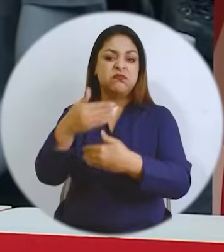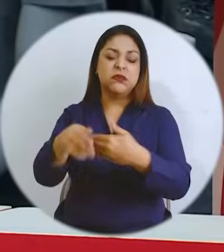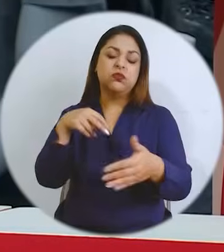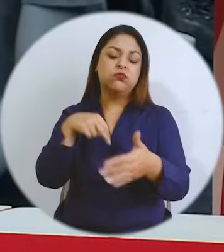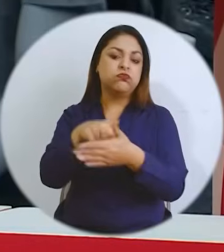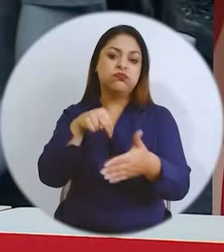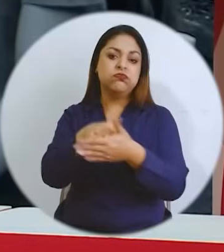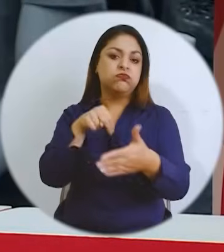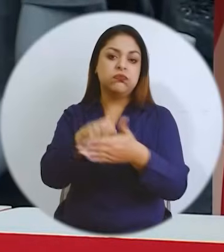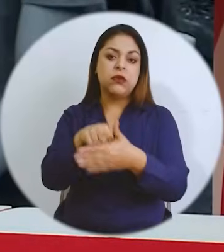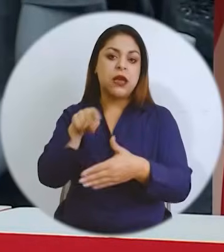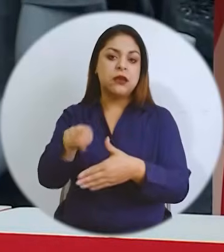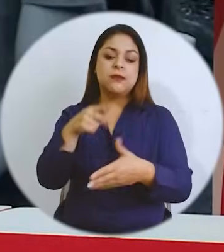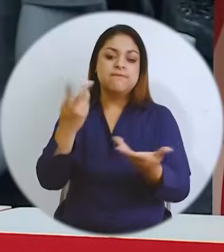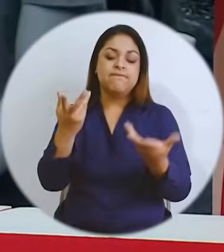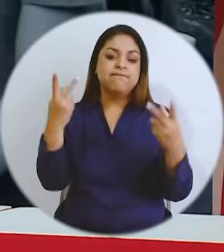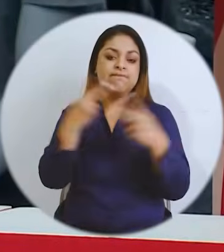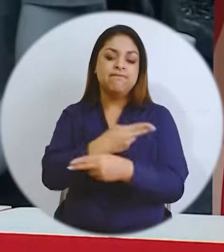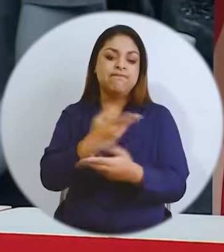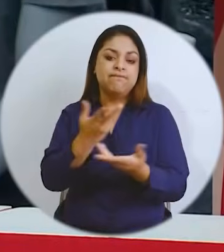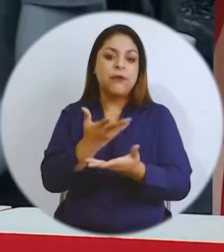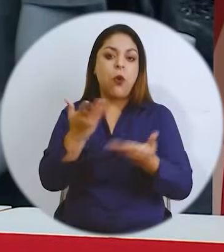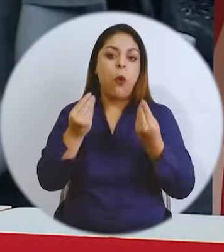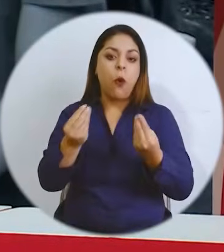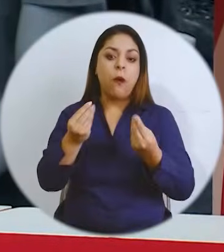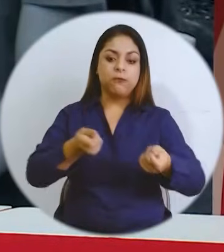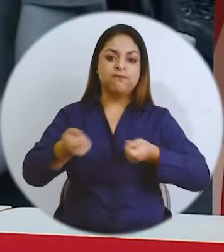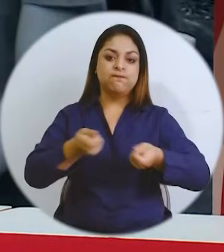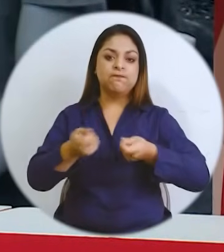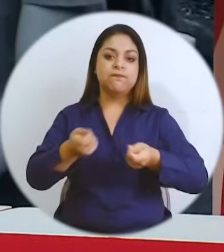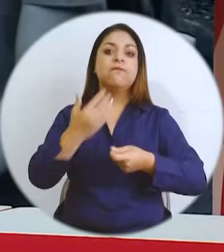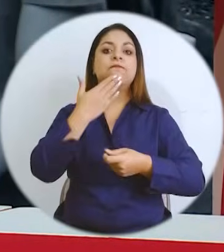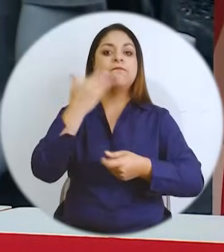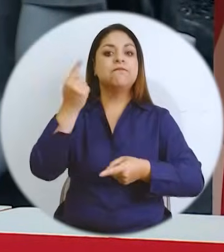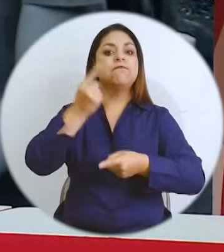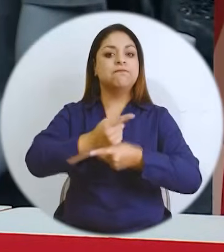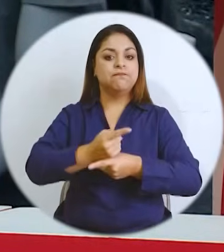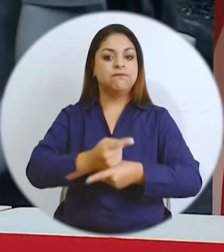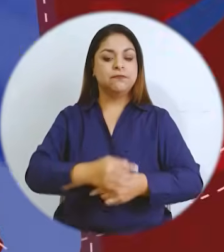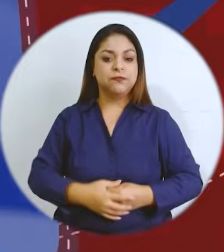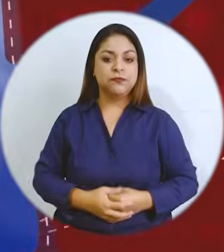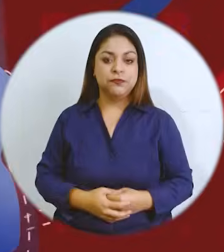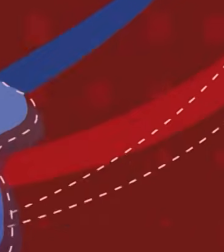trabas que les impide llevar a cabo una gestión del agua lo más adecuada posible.